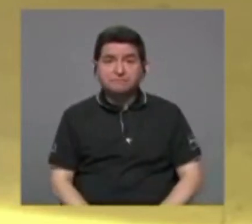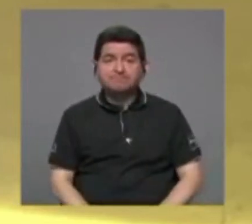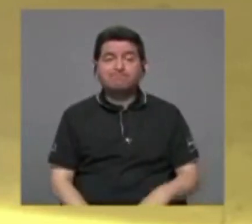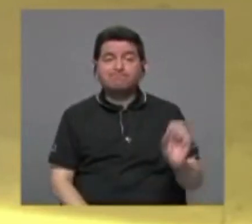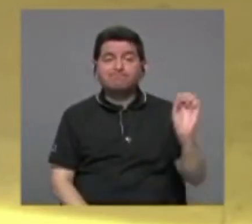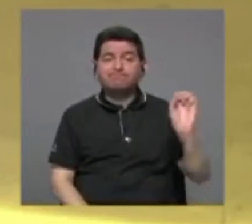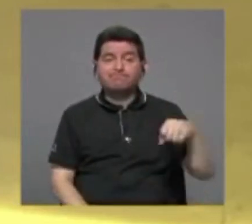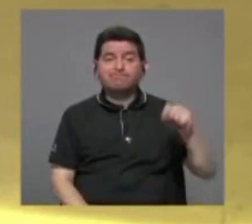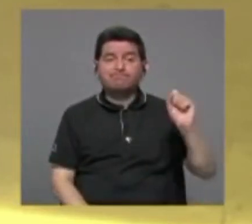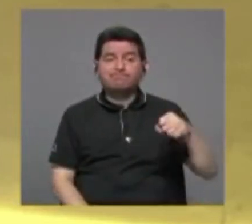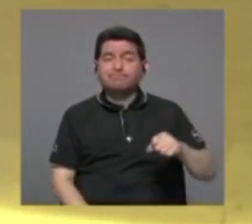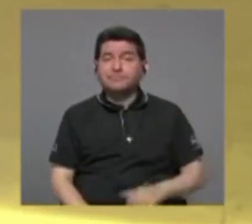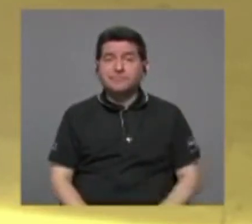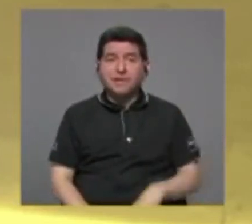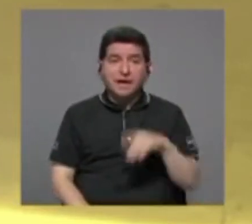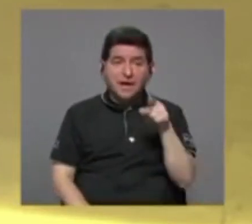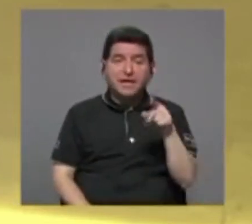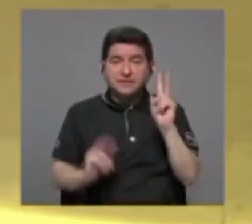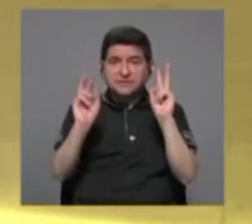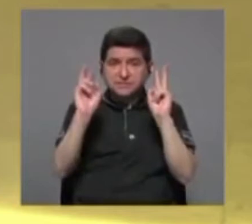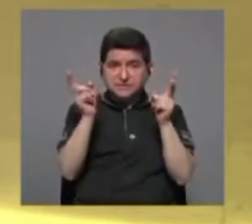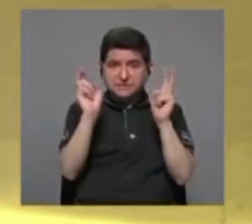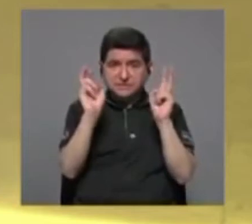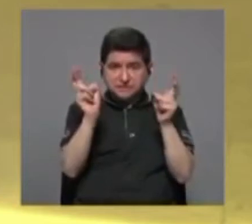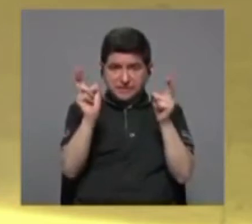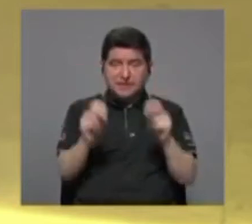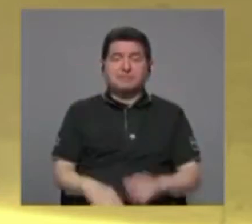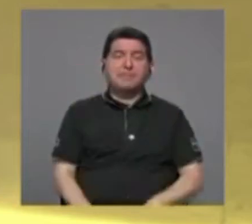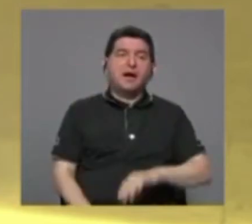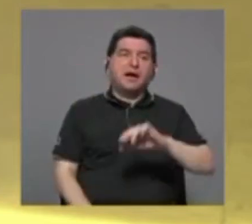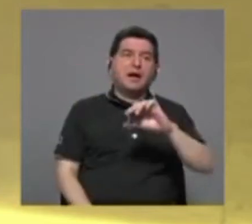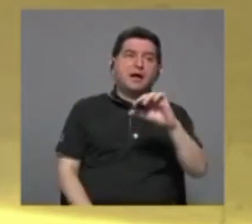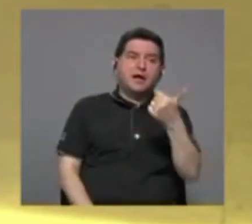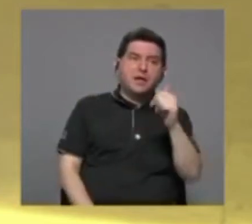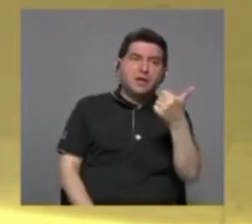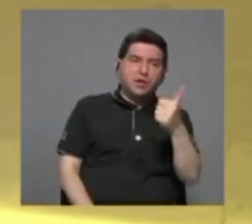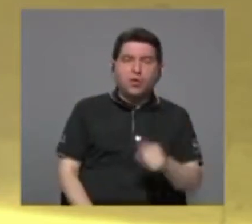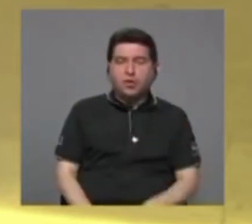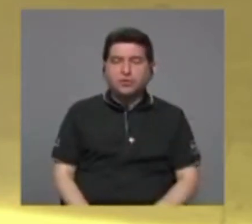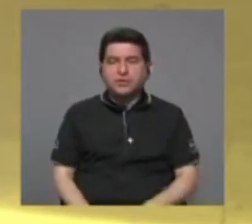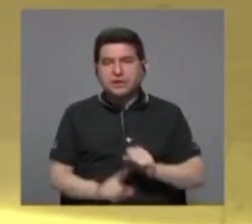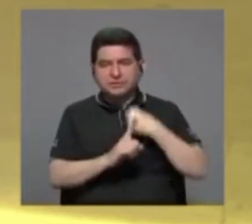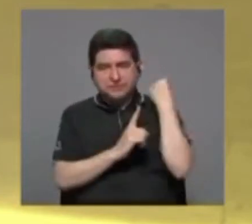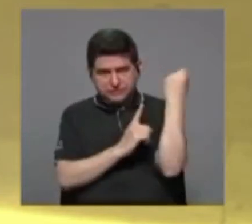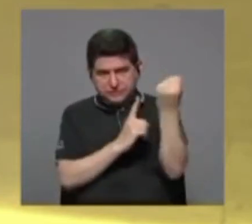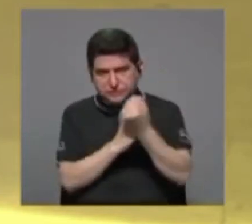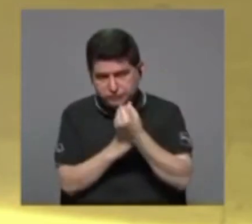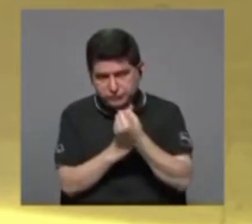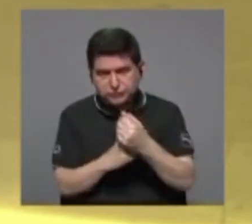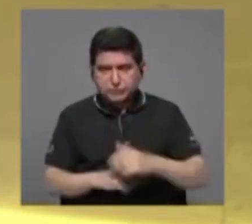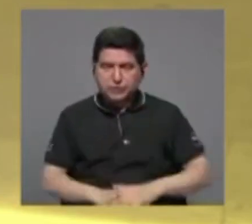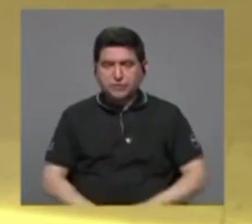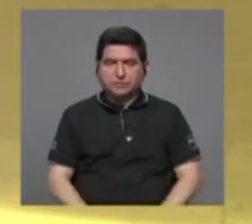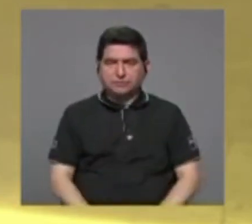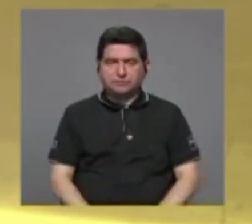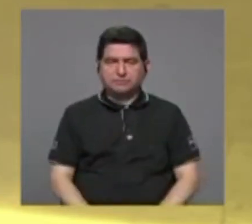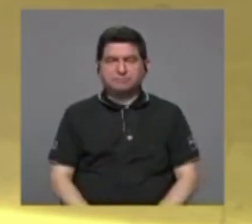sí, esos son temas, eso y otras cuestiones